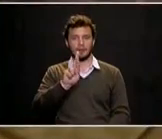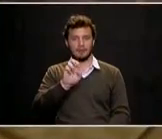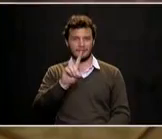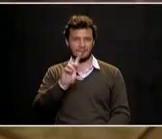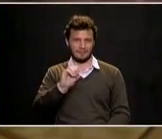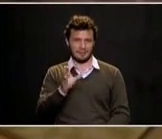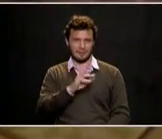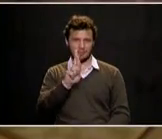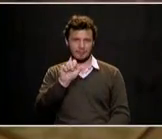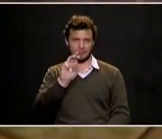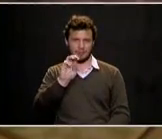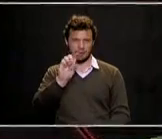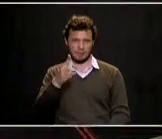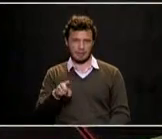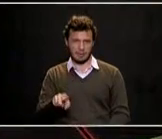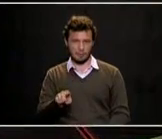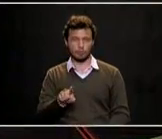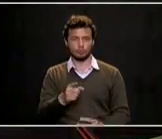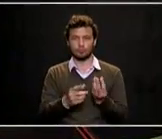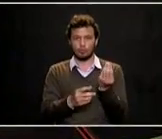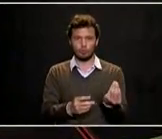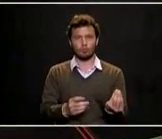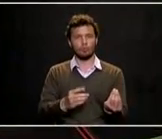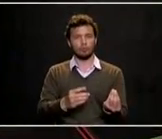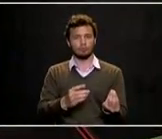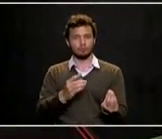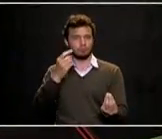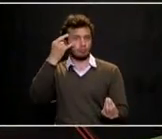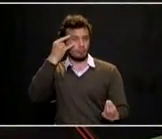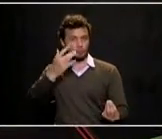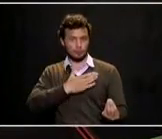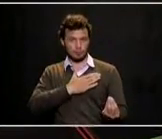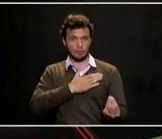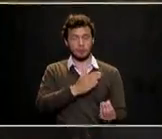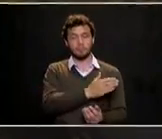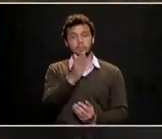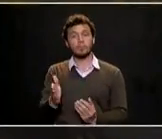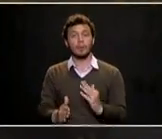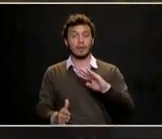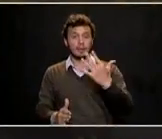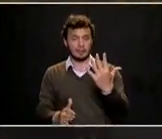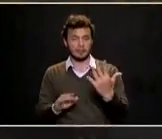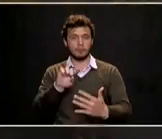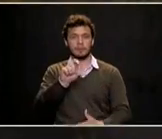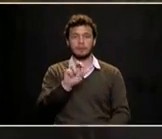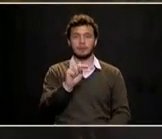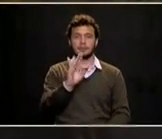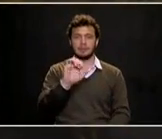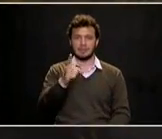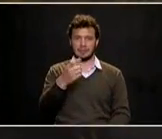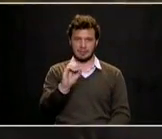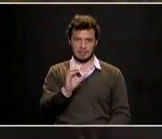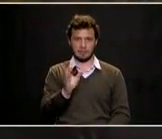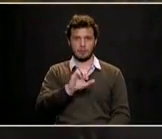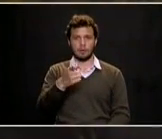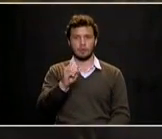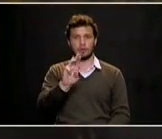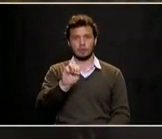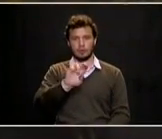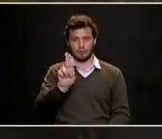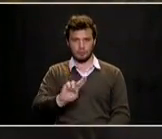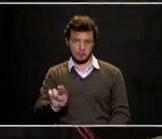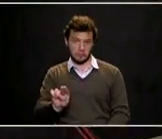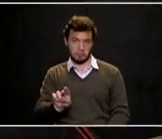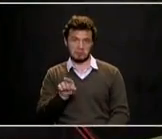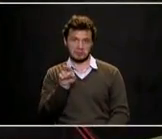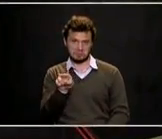Centro Democrático y en la quinta ubicación por este sorteo está Santiago Gómez Barrera por el movimiento Seguimos Contando con